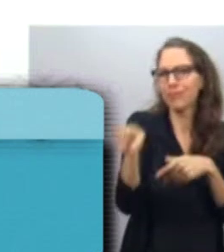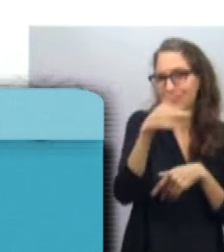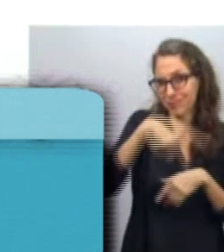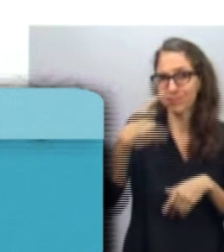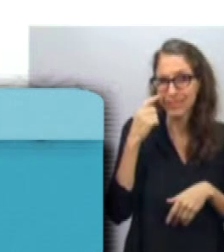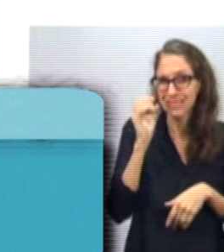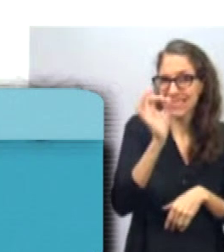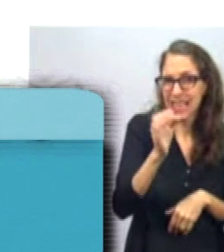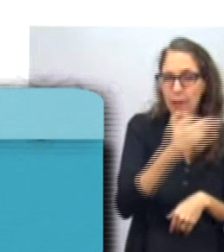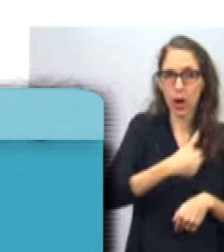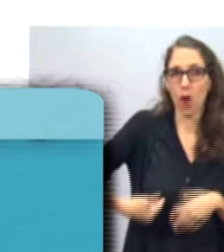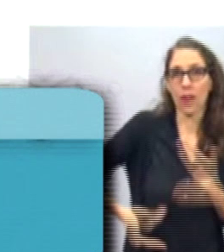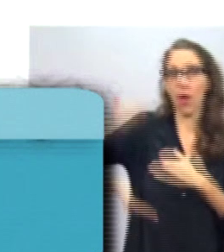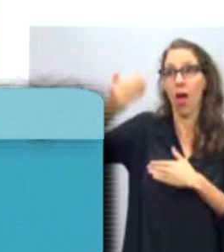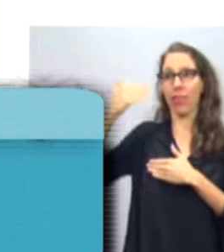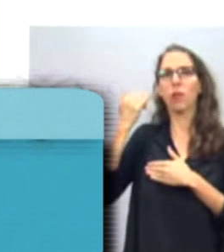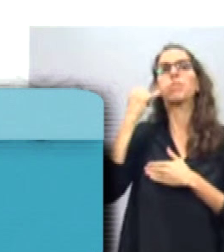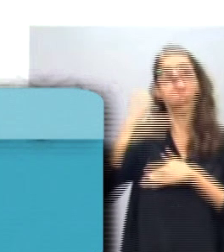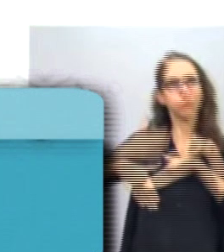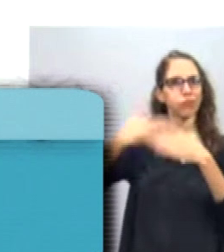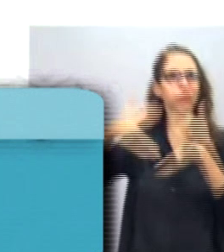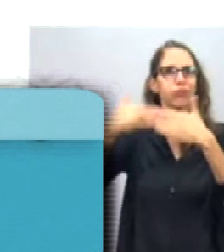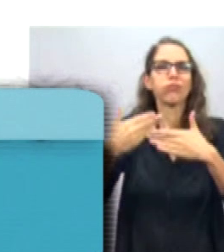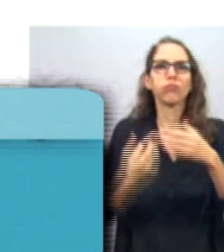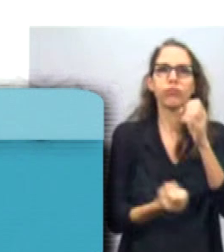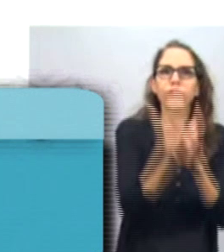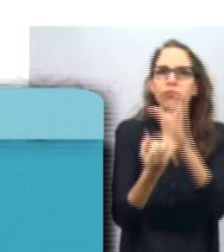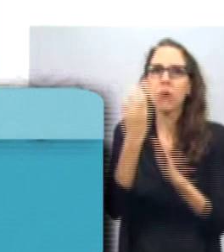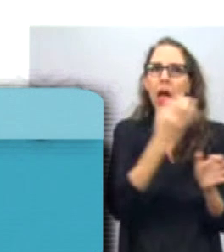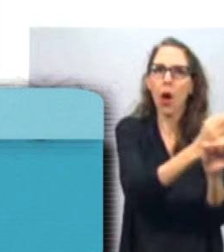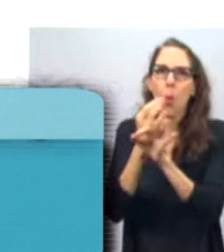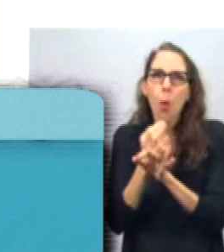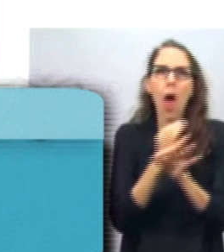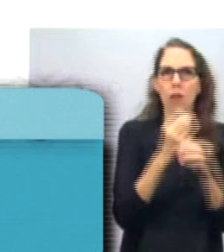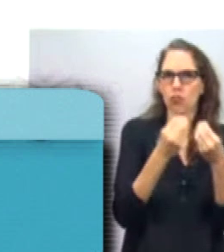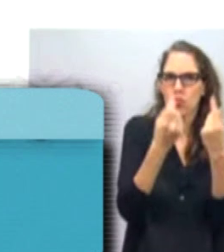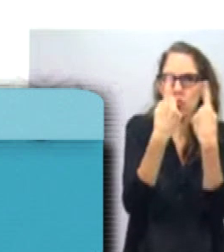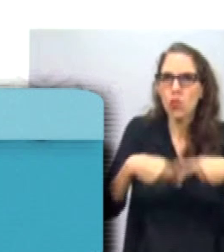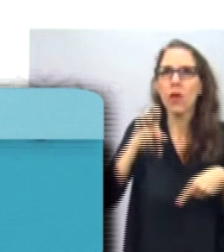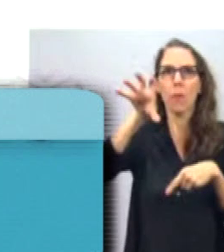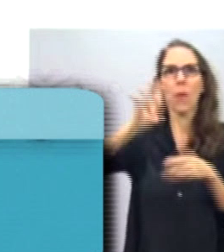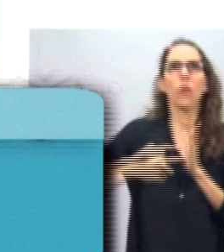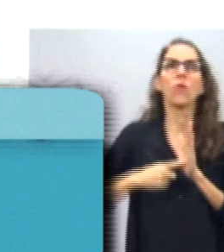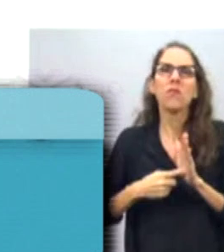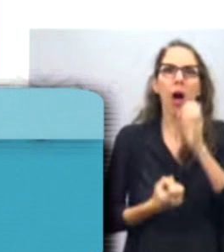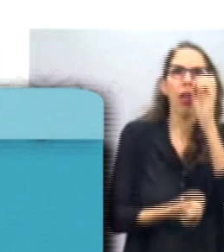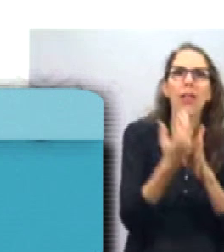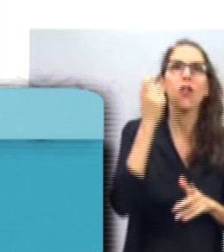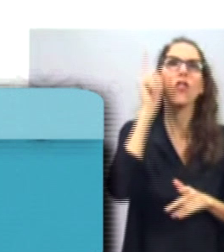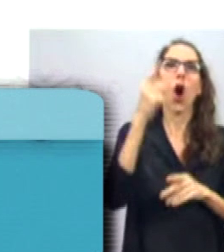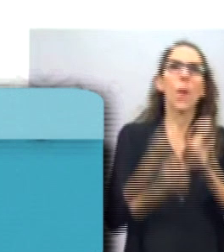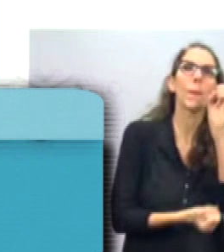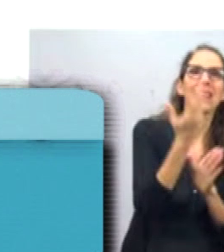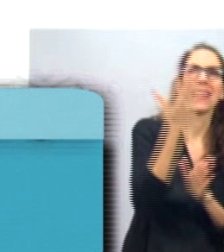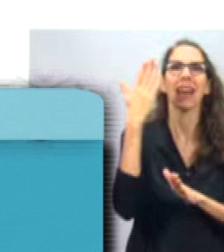desde la gestión anterior nosotros habíamos avanzado con muchas escuelas, con muchos colegios de la provincia de Buenos Aires en establecer jornada completa